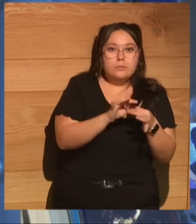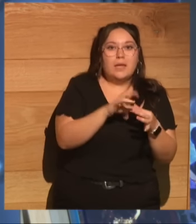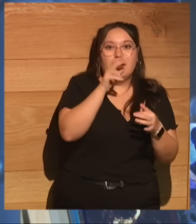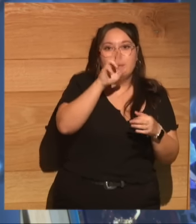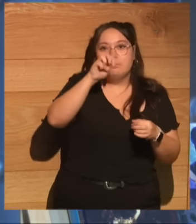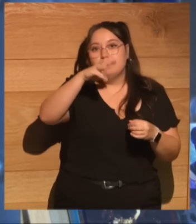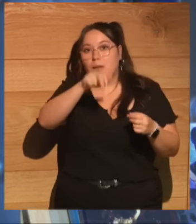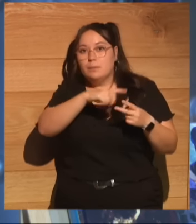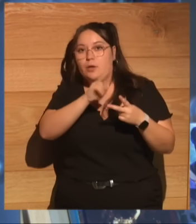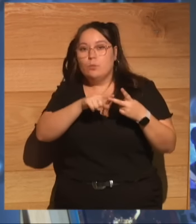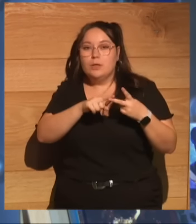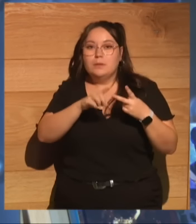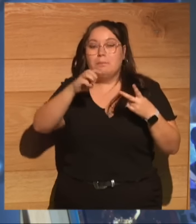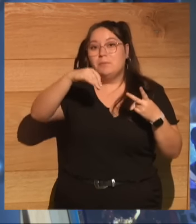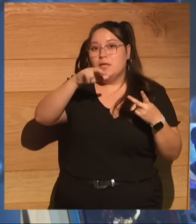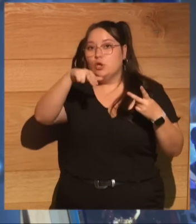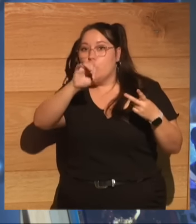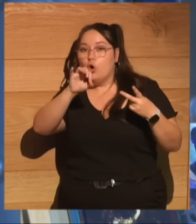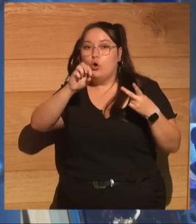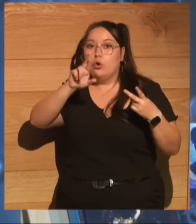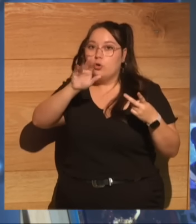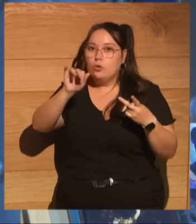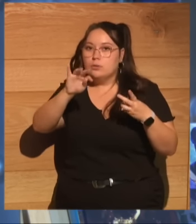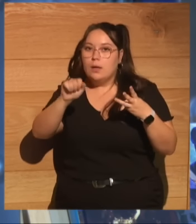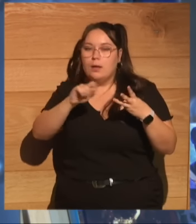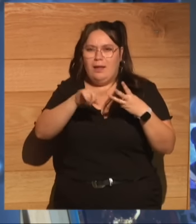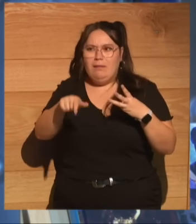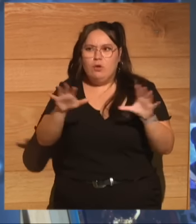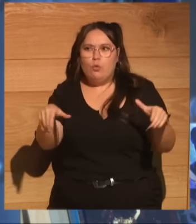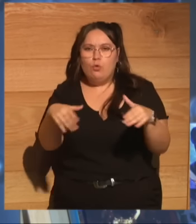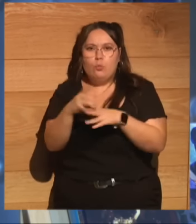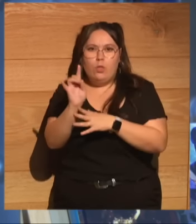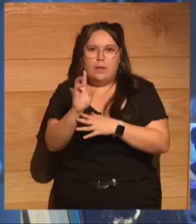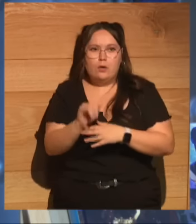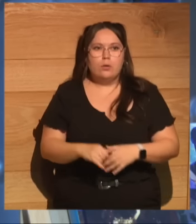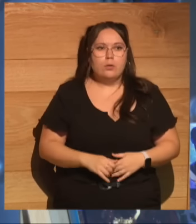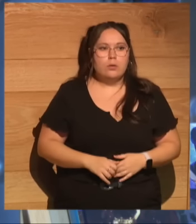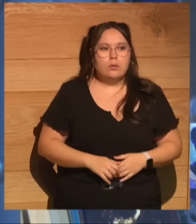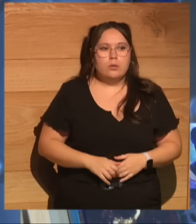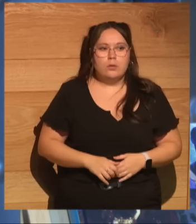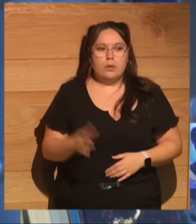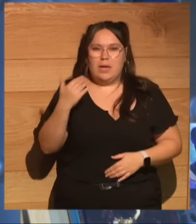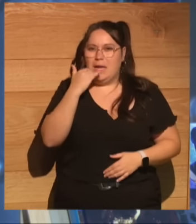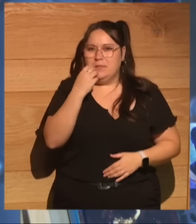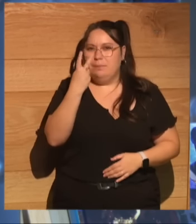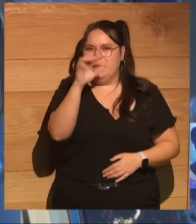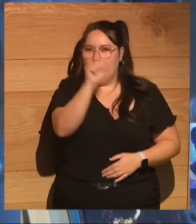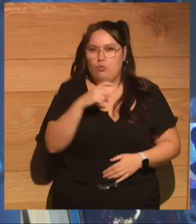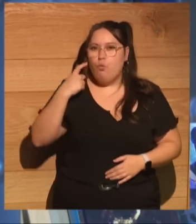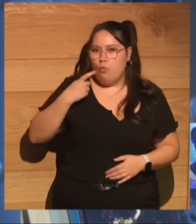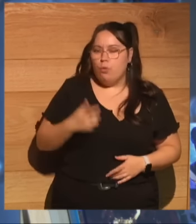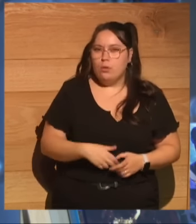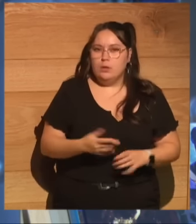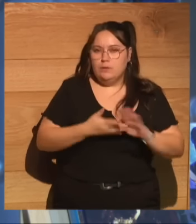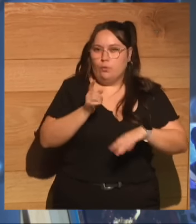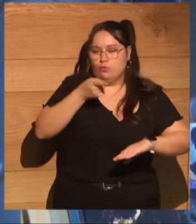pero de repente suena muy Nino Rota. Él tenía una banda de rock, recordarlo, Oingo Boingo, durante casi 20 años. Entonces es